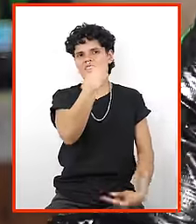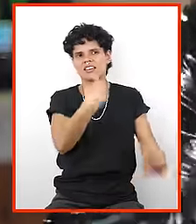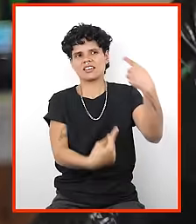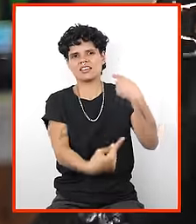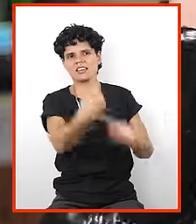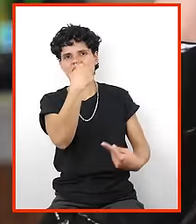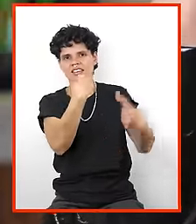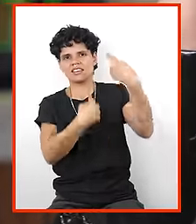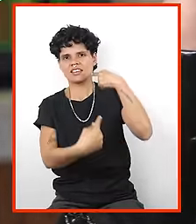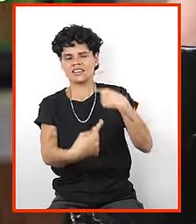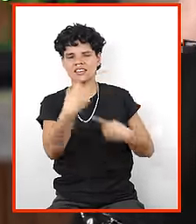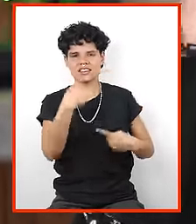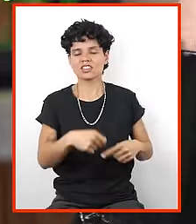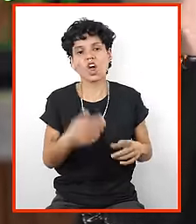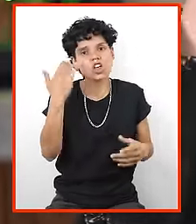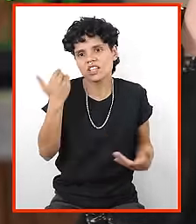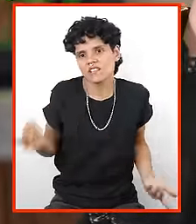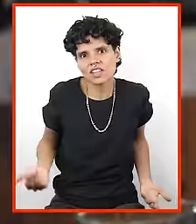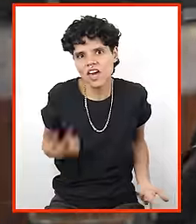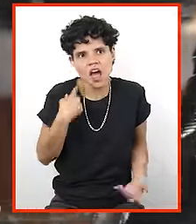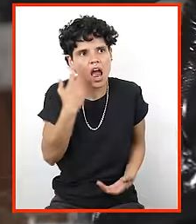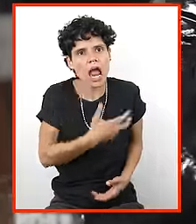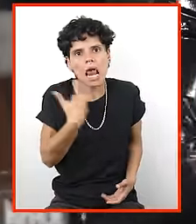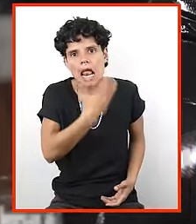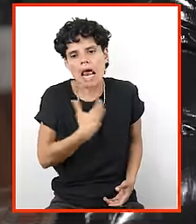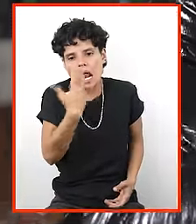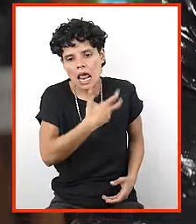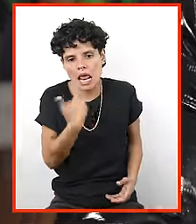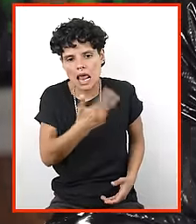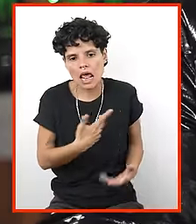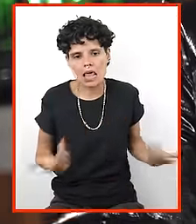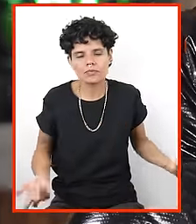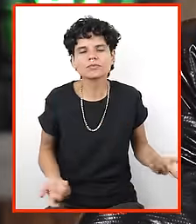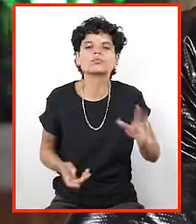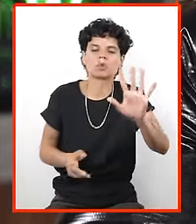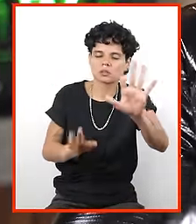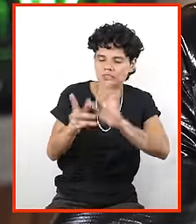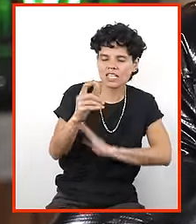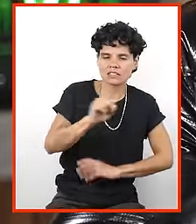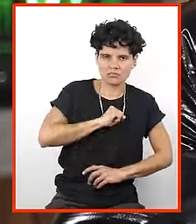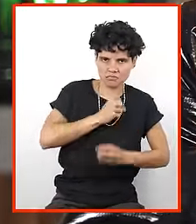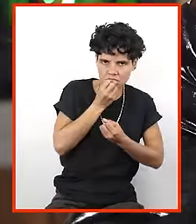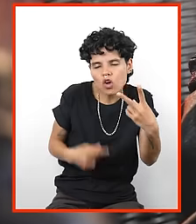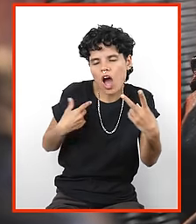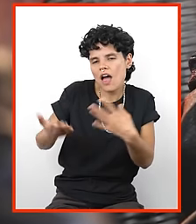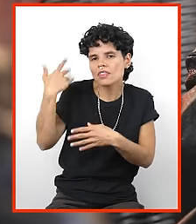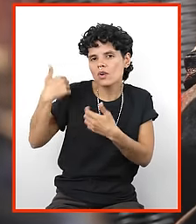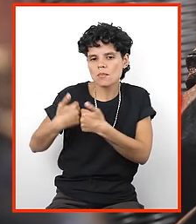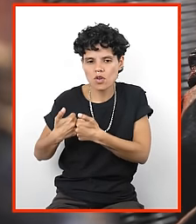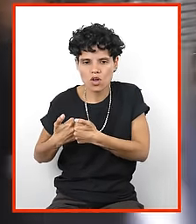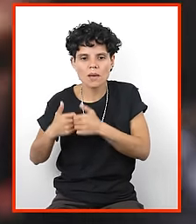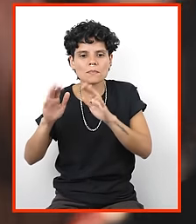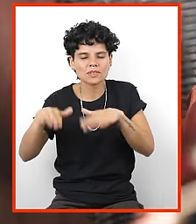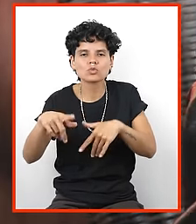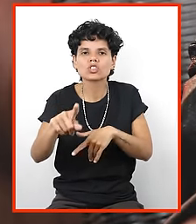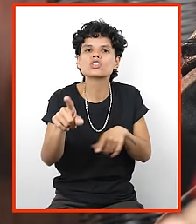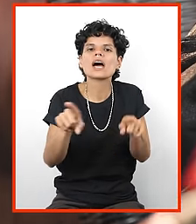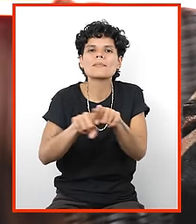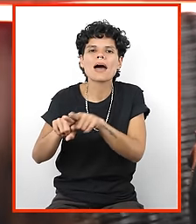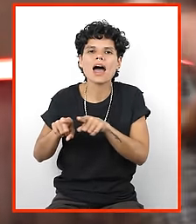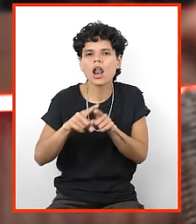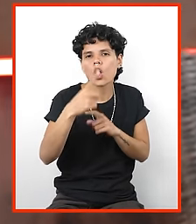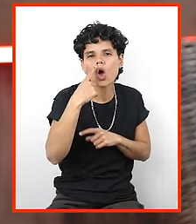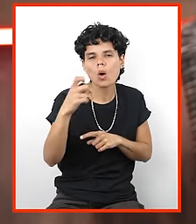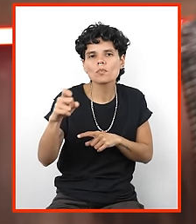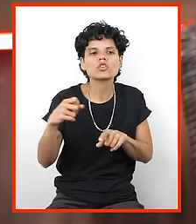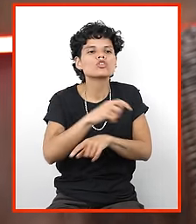Sí, wow. Fue un muy mal momento. ¿Sí? Bueno, pero hablando de los flatos, tu talento oculto. Yo tuve una polola y ella tuvo muchos hermanos hombres.